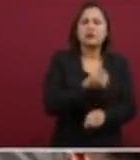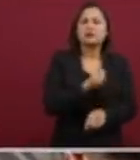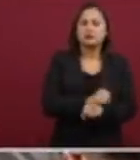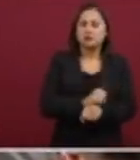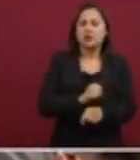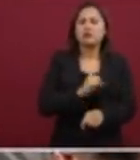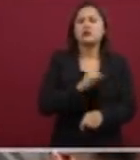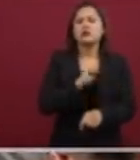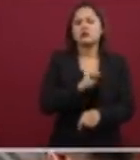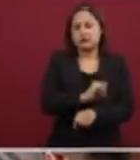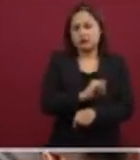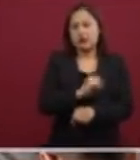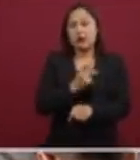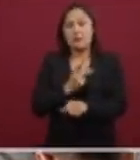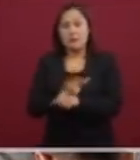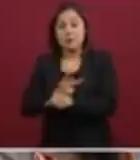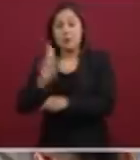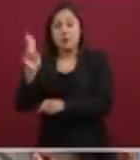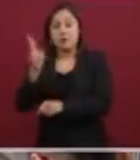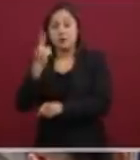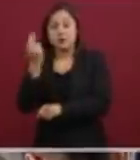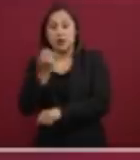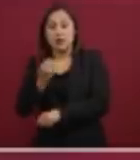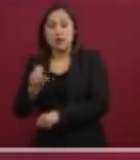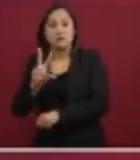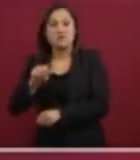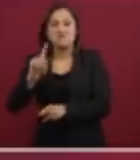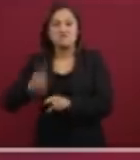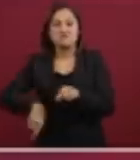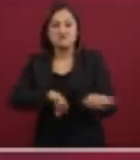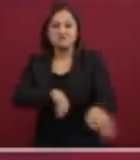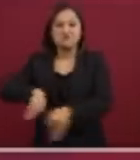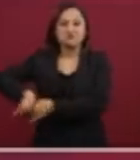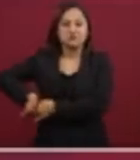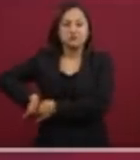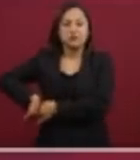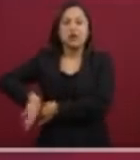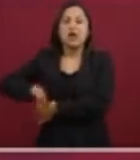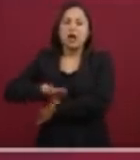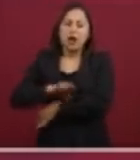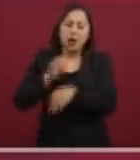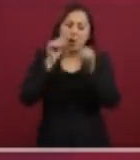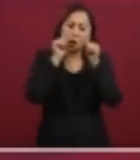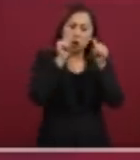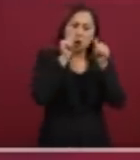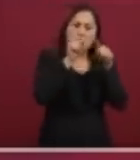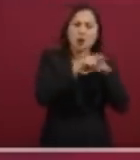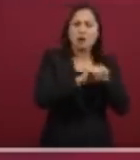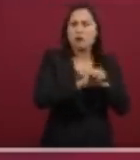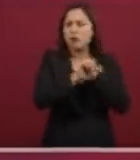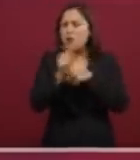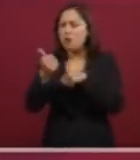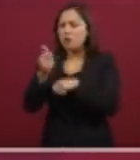Entonces, se dejó de apoyar el nivel medio superior y el nivel